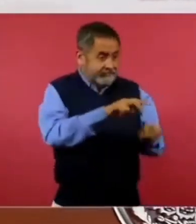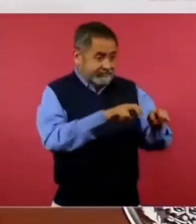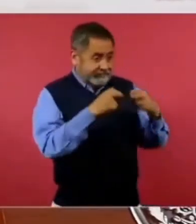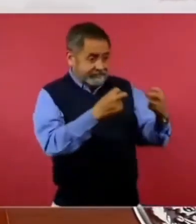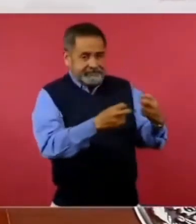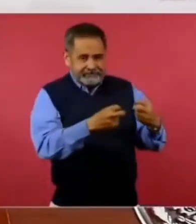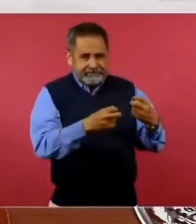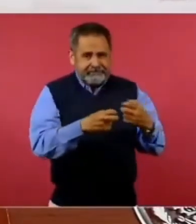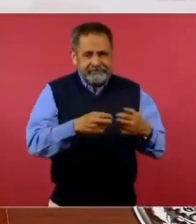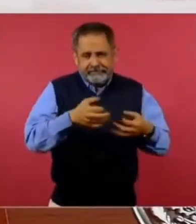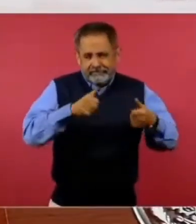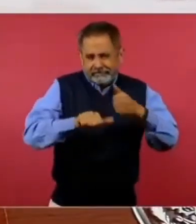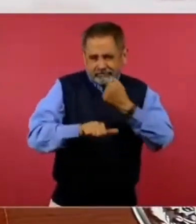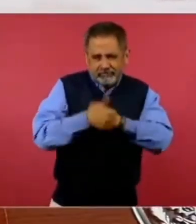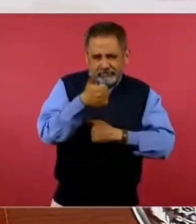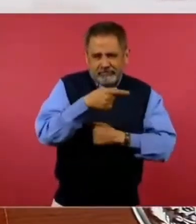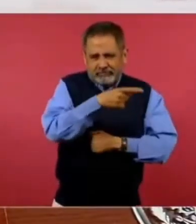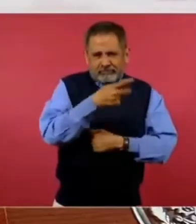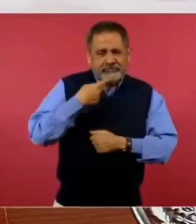ministros,